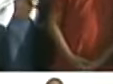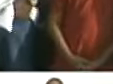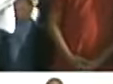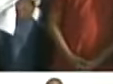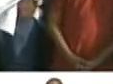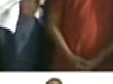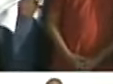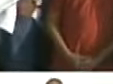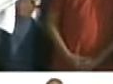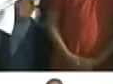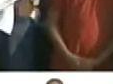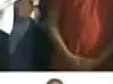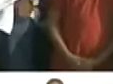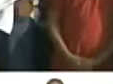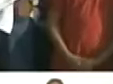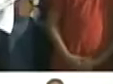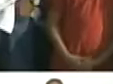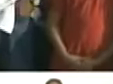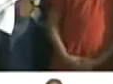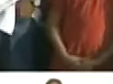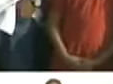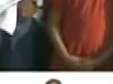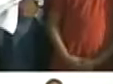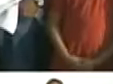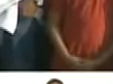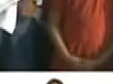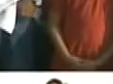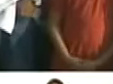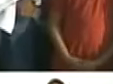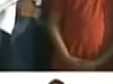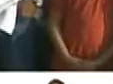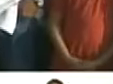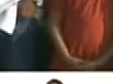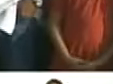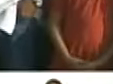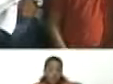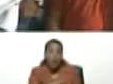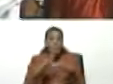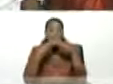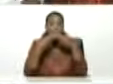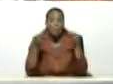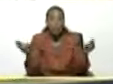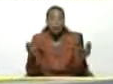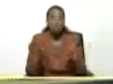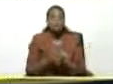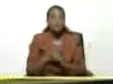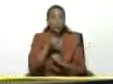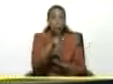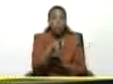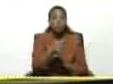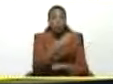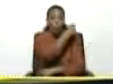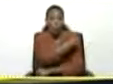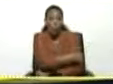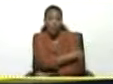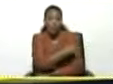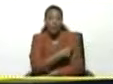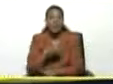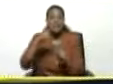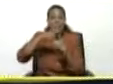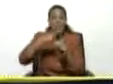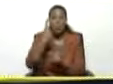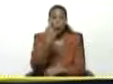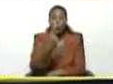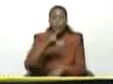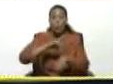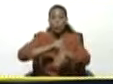oportuna de esta estructura hospitalaria es el hospital tipo un